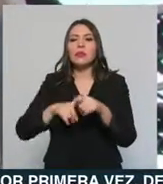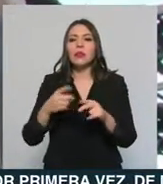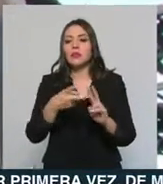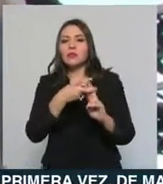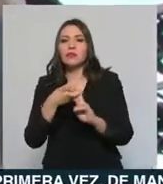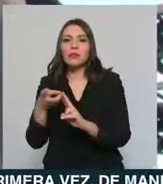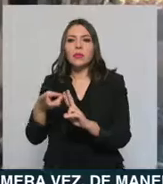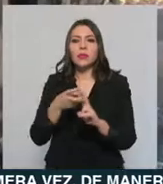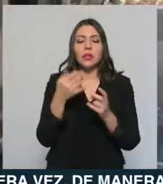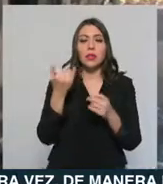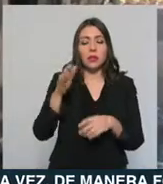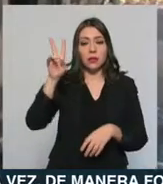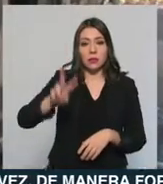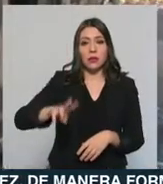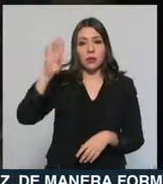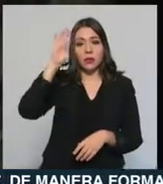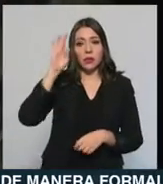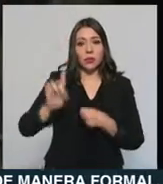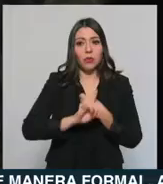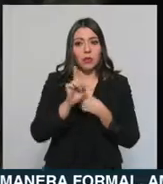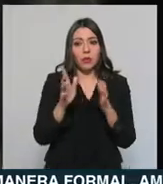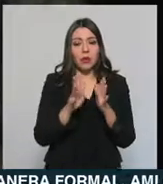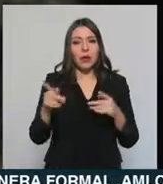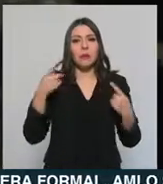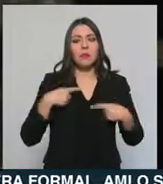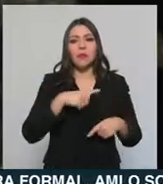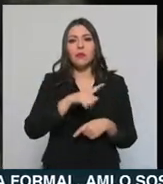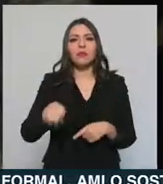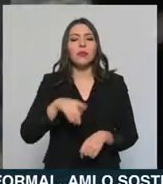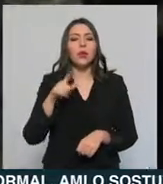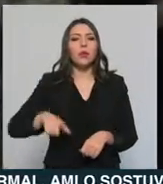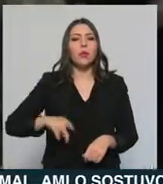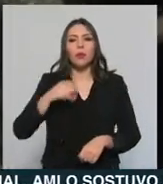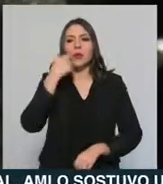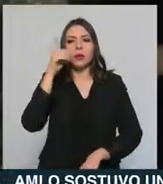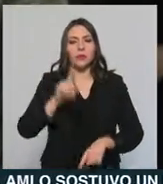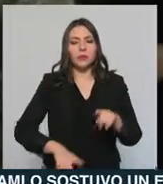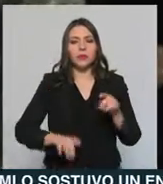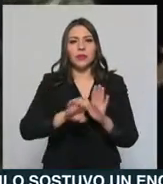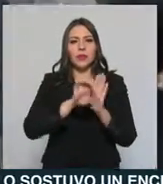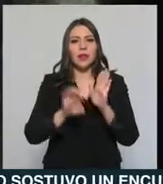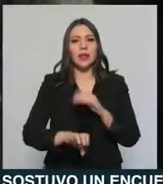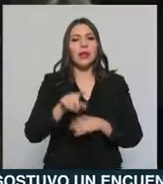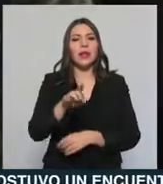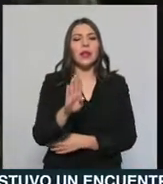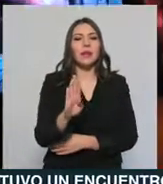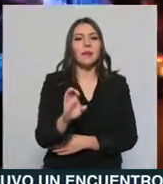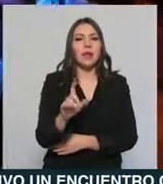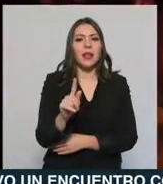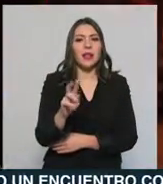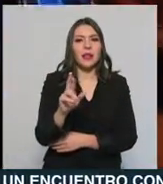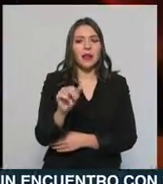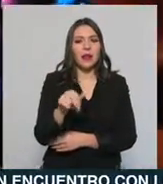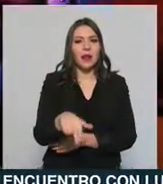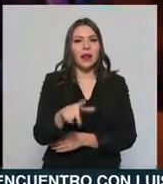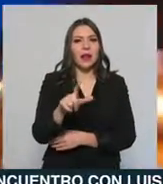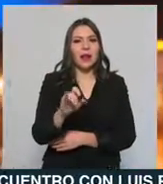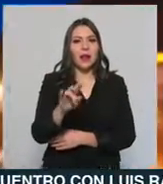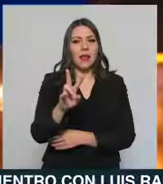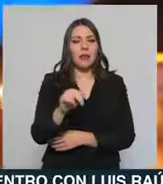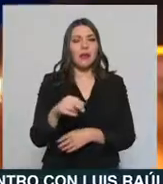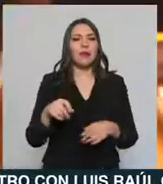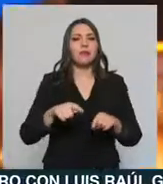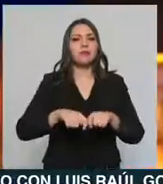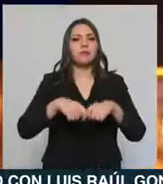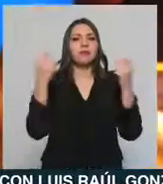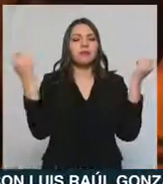autoridades se niegan a ver y a atacar. Una referencia clara es cuando el cártel de los Beltrán Leiva se fractura con el cártel de Sinaloa,